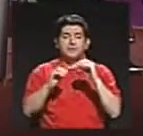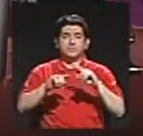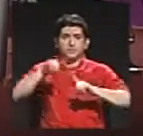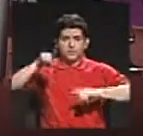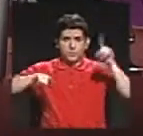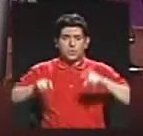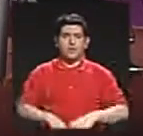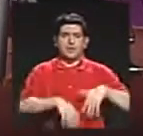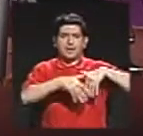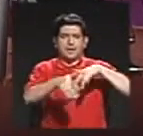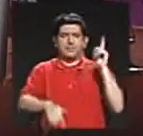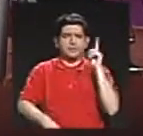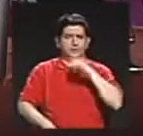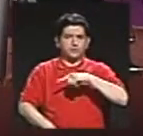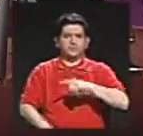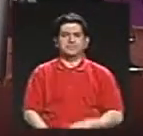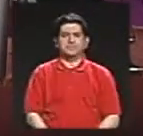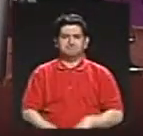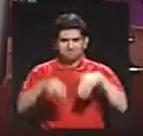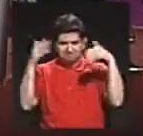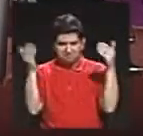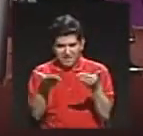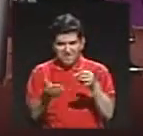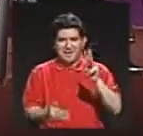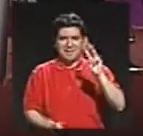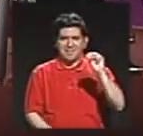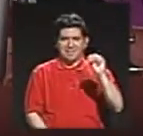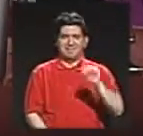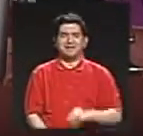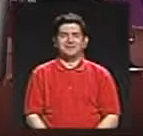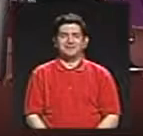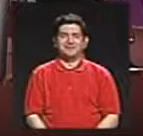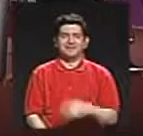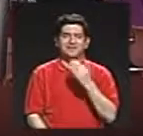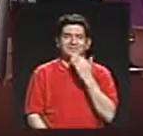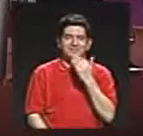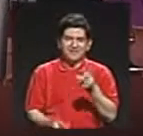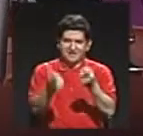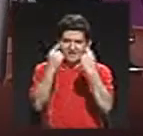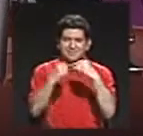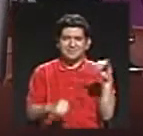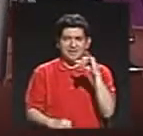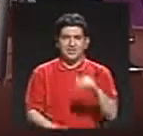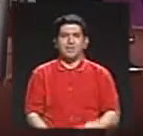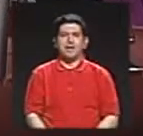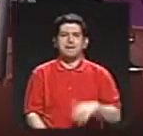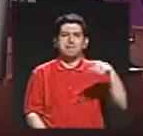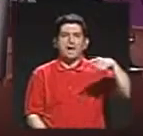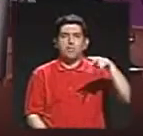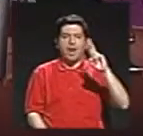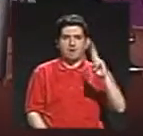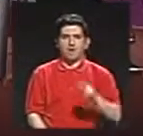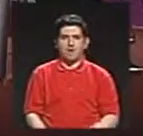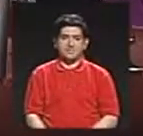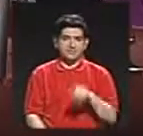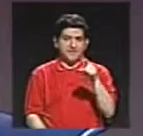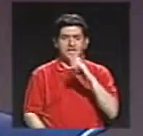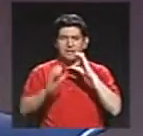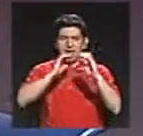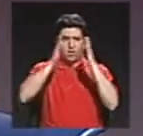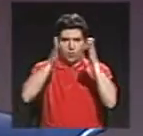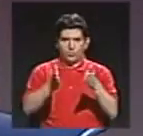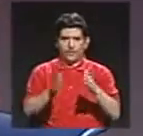y la marcha de las bienvenida Marisa Muchas gracias por estar con nosotros también tenemos a Paula rojas Paula rojas es